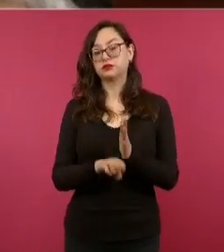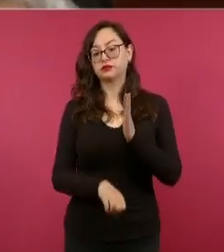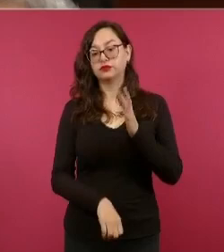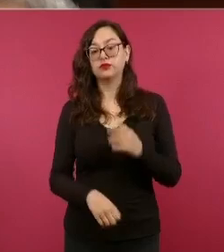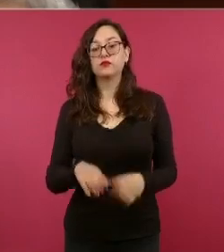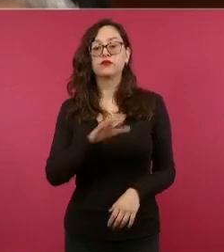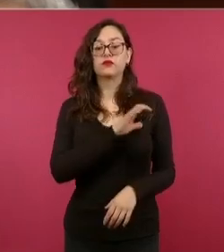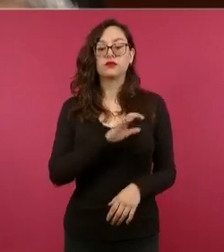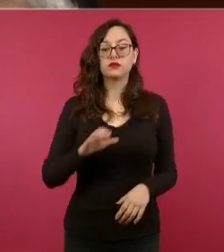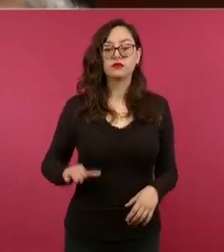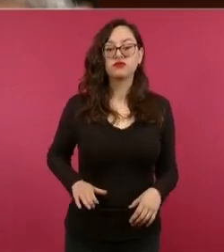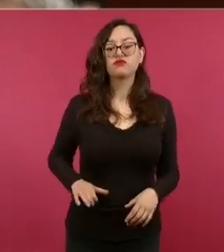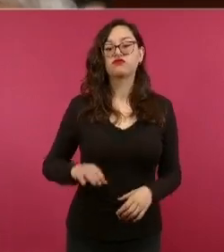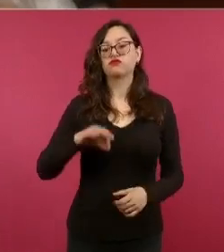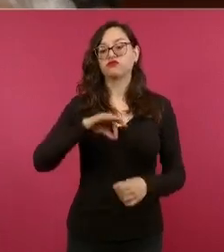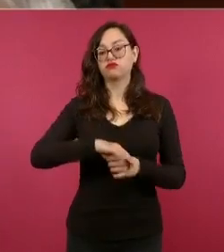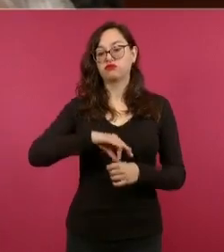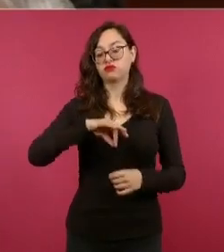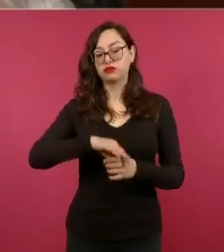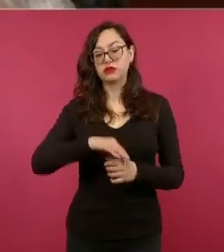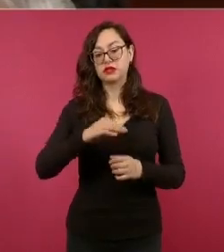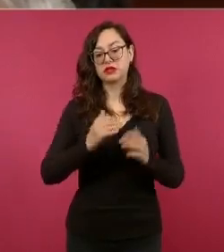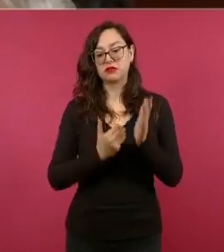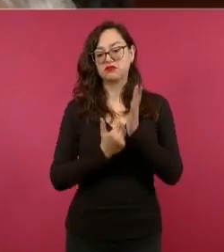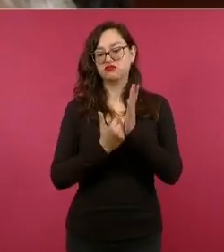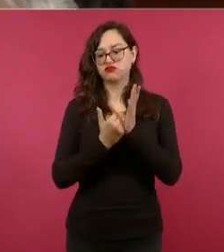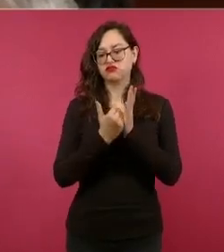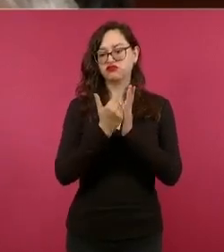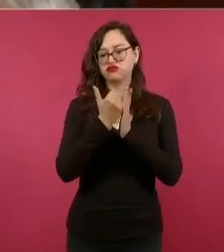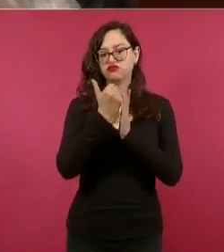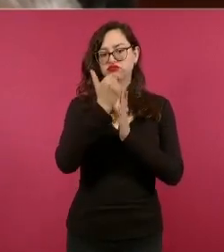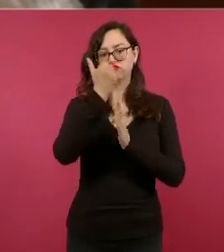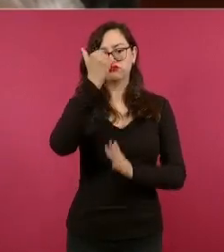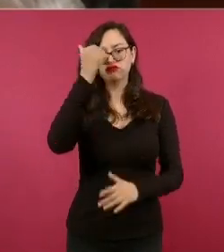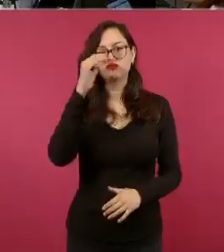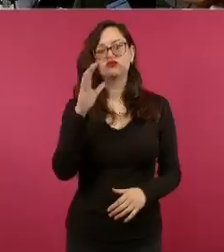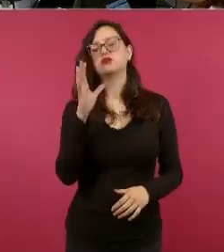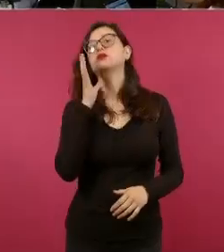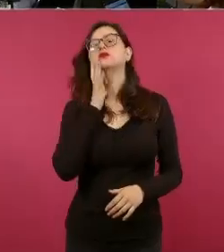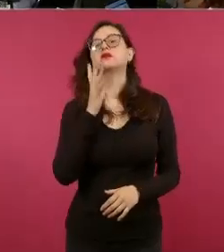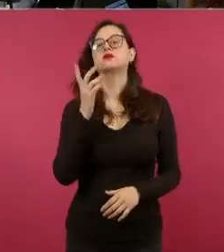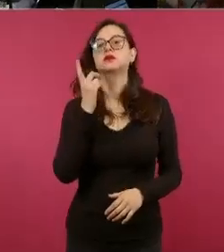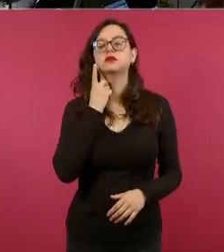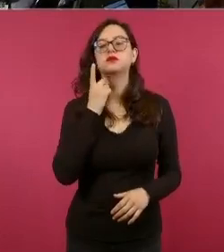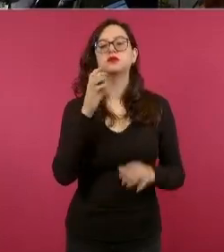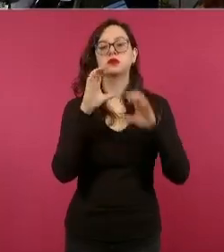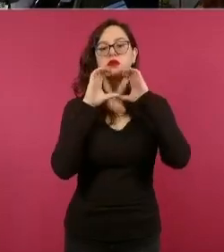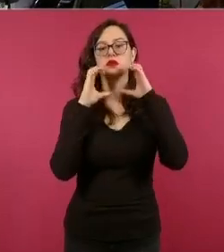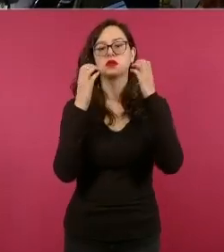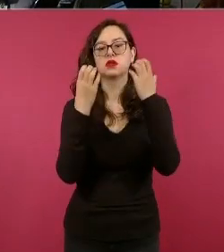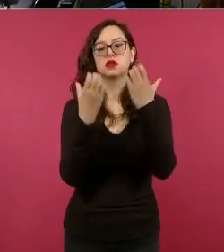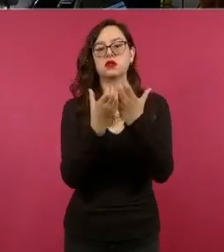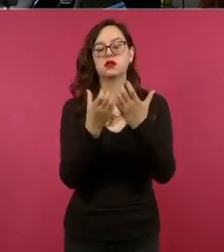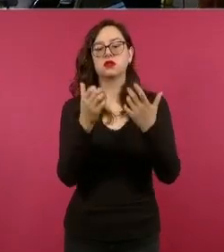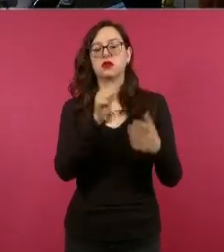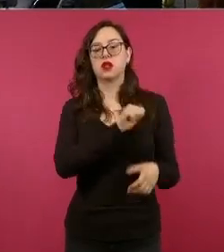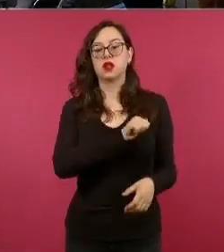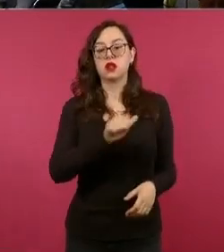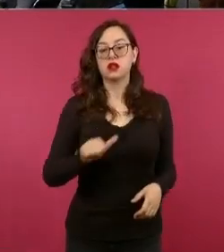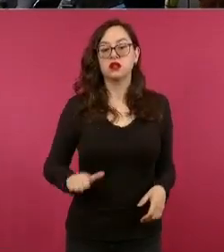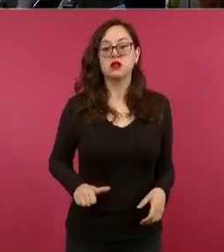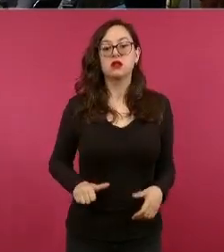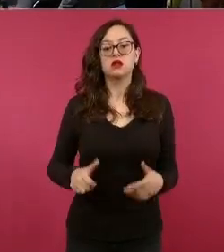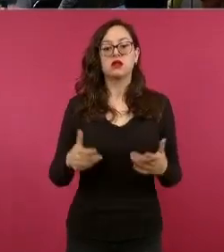encuestas, tanto al Congreso local y alcaldías, y además se adelanta de que por lo menos en Morena,